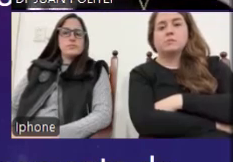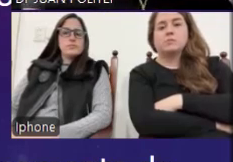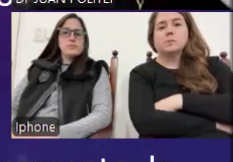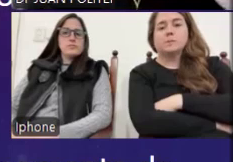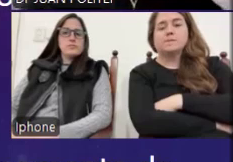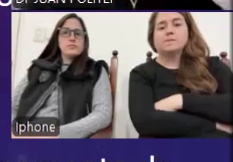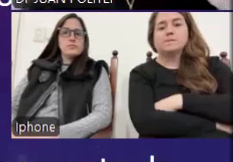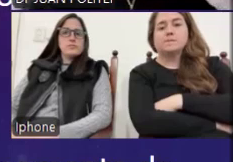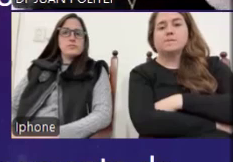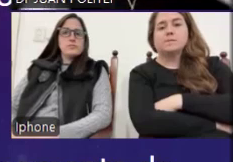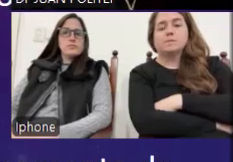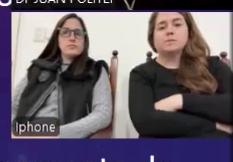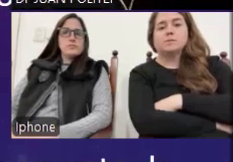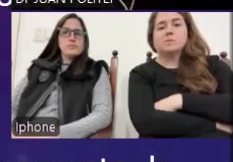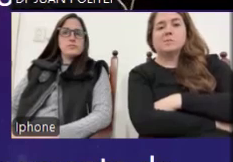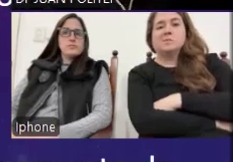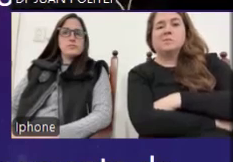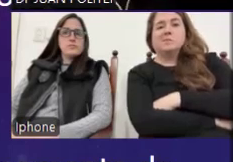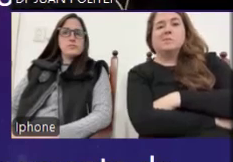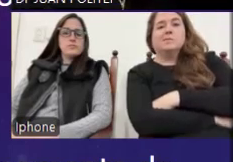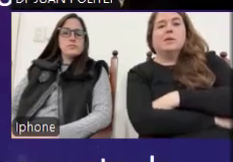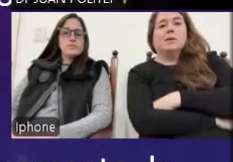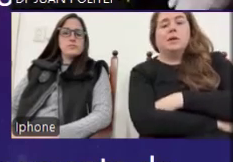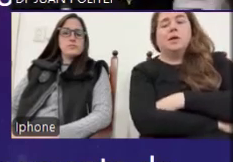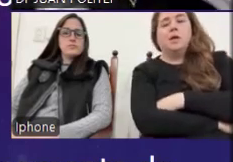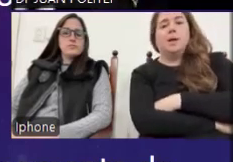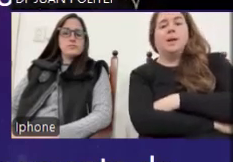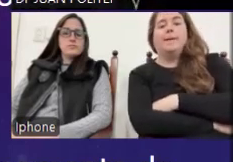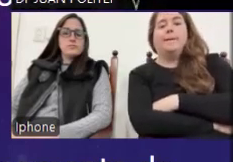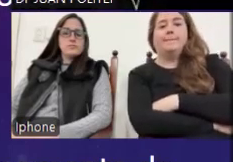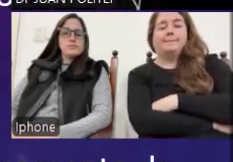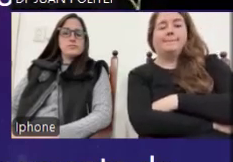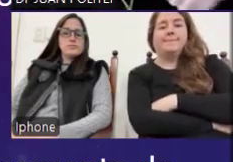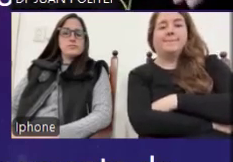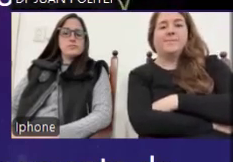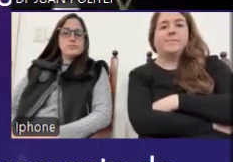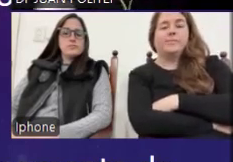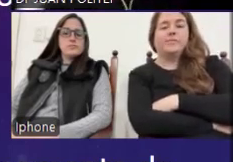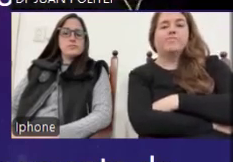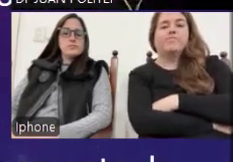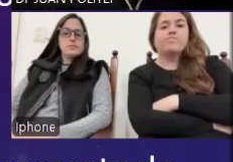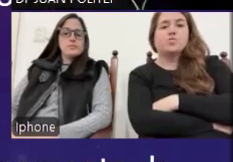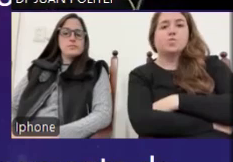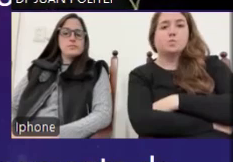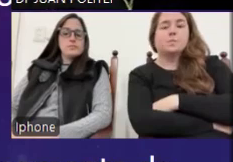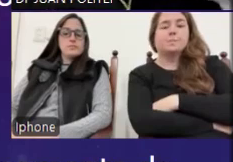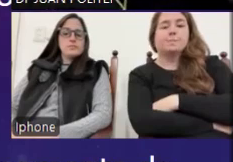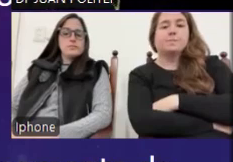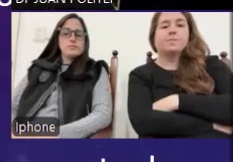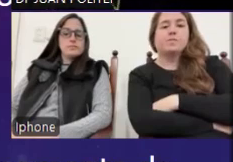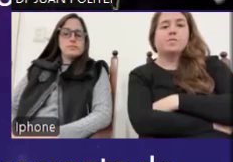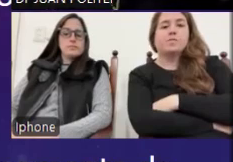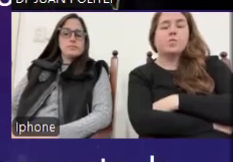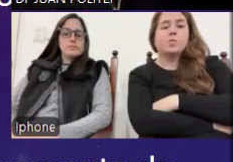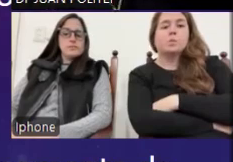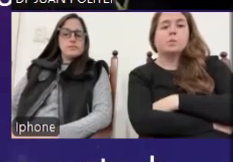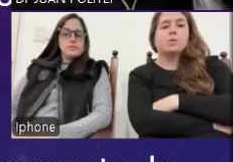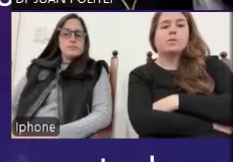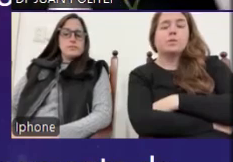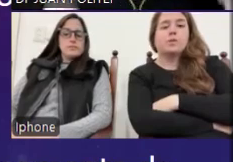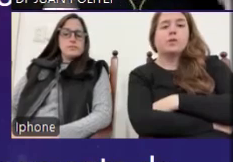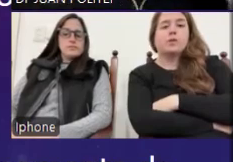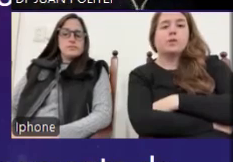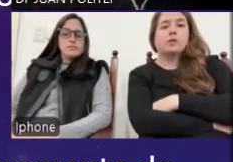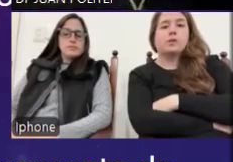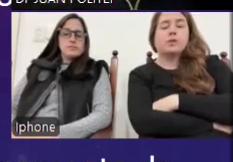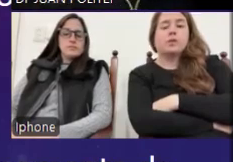Porque para los pacientes del norte que quieran venir, un catamarqueño pueda quizás es más fácil llegar a Rosario que a